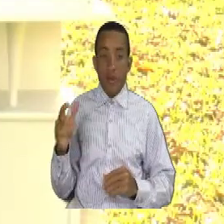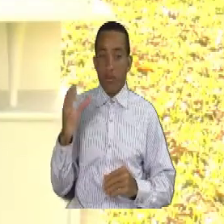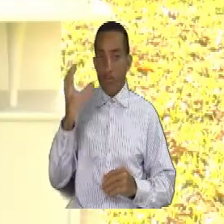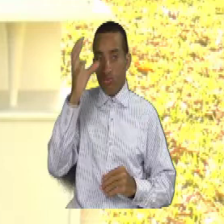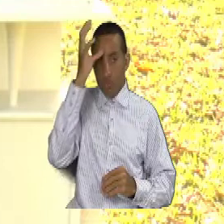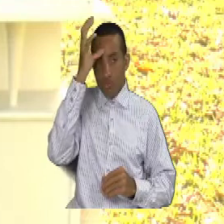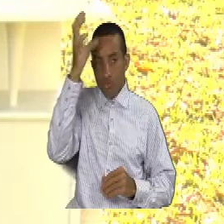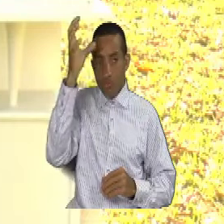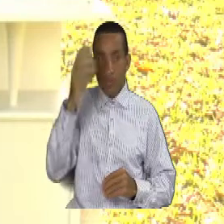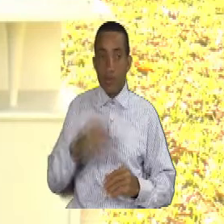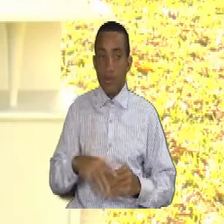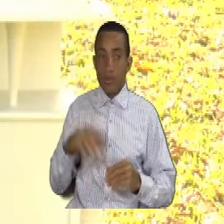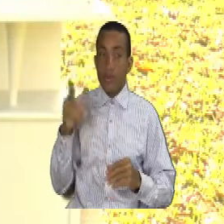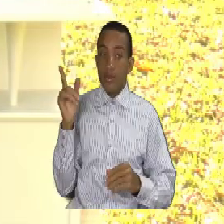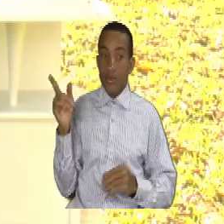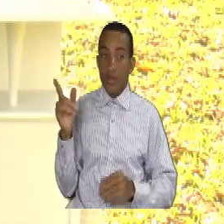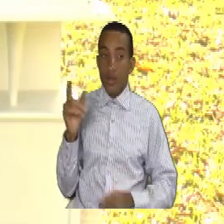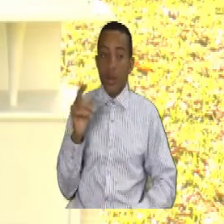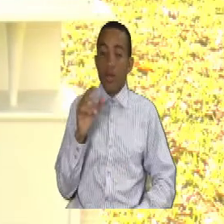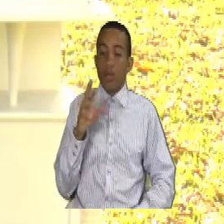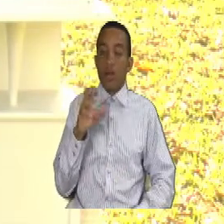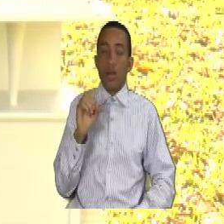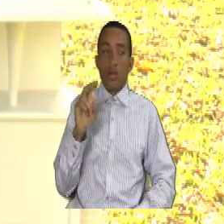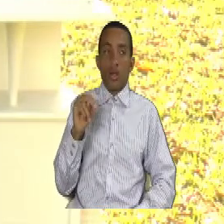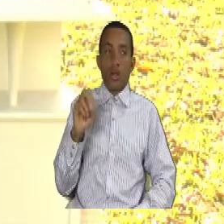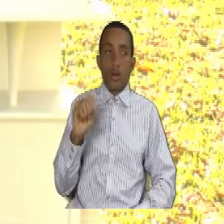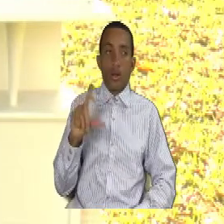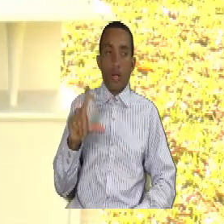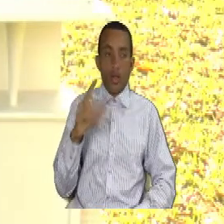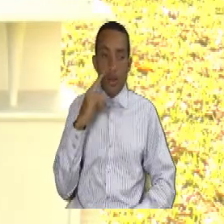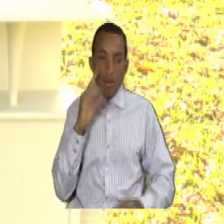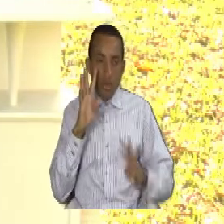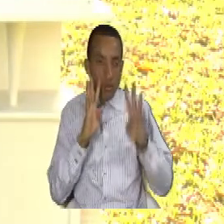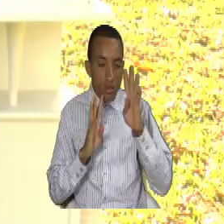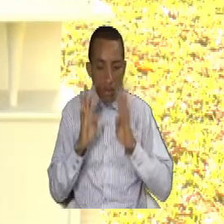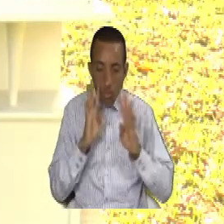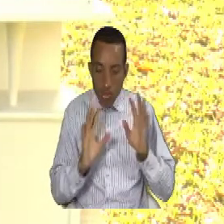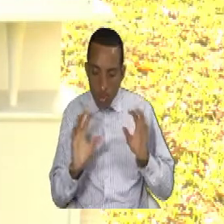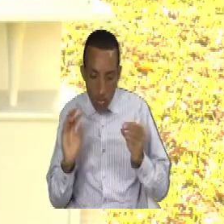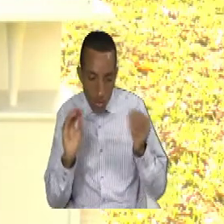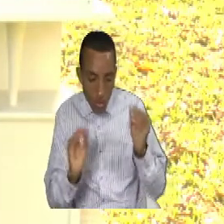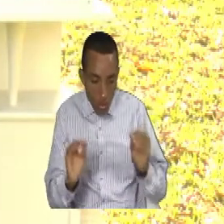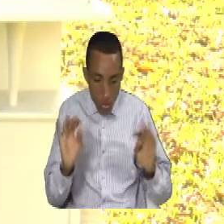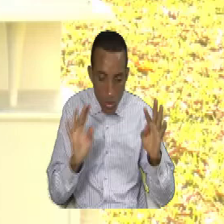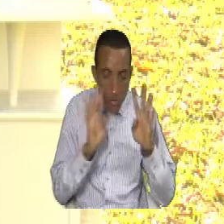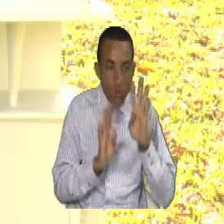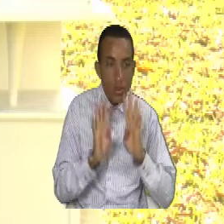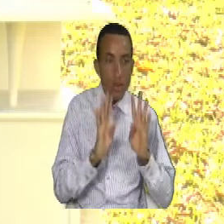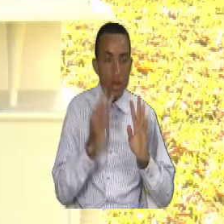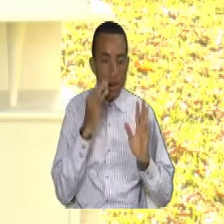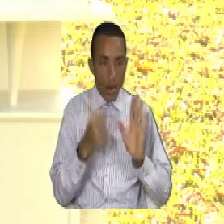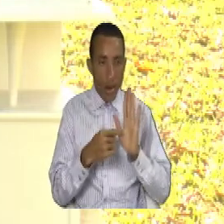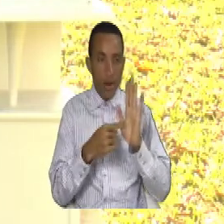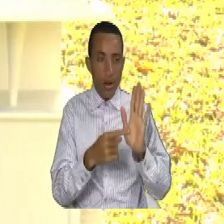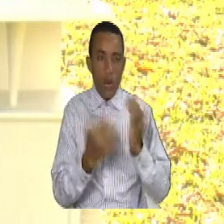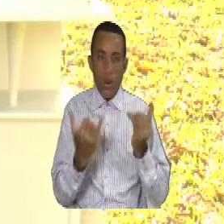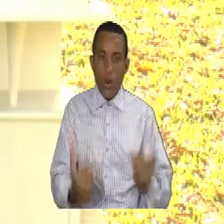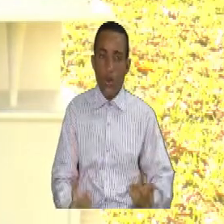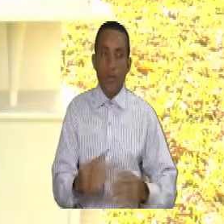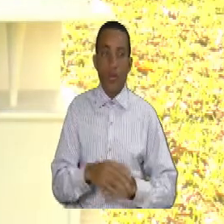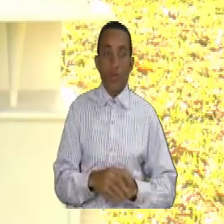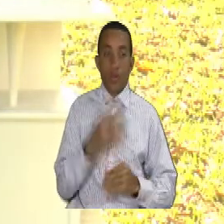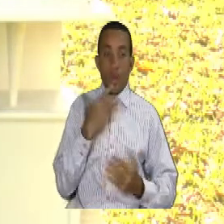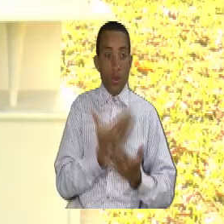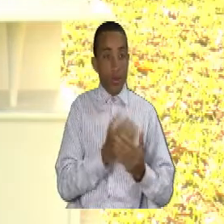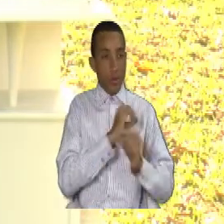Ronald Rodríguez, nuestro decorador, y nos va a hablar un poco acerca precisamente de esta mesa que tenemos para el día de hoy. Ronald, muy